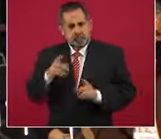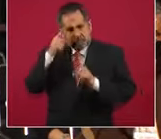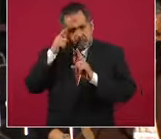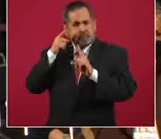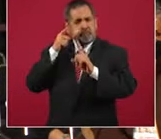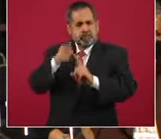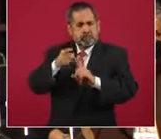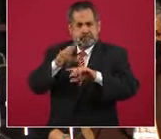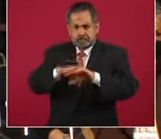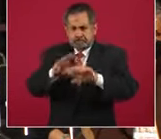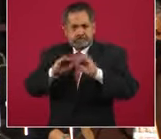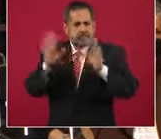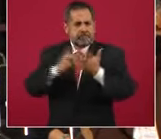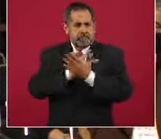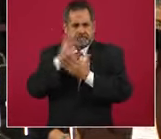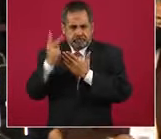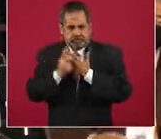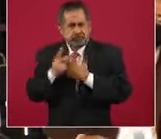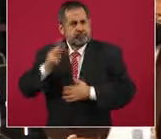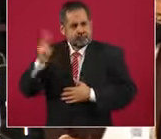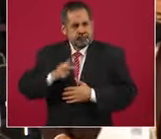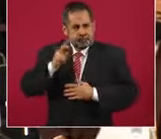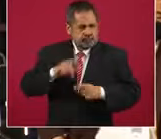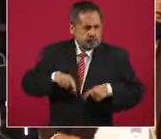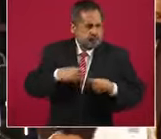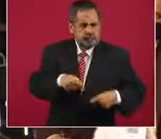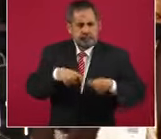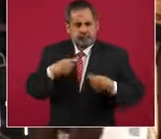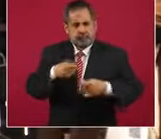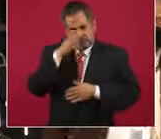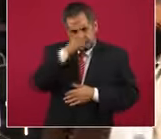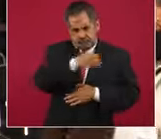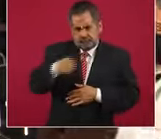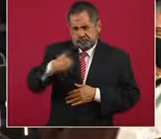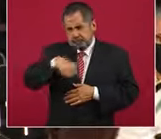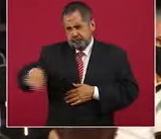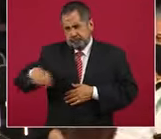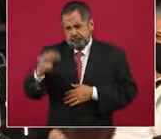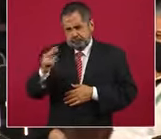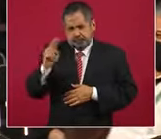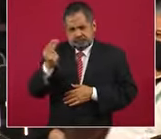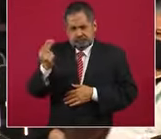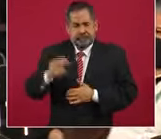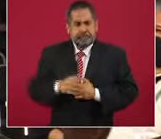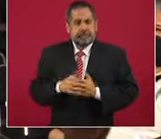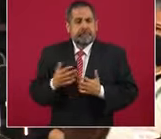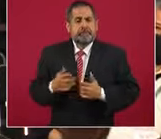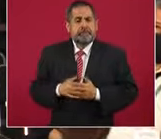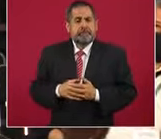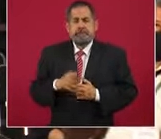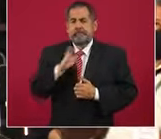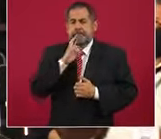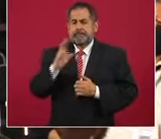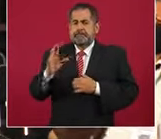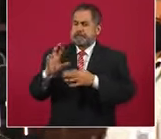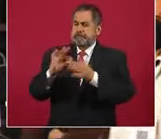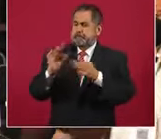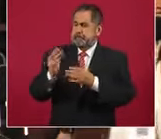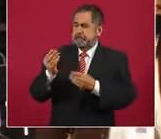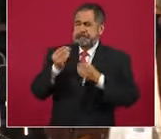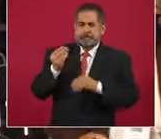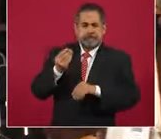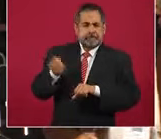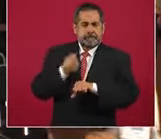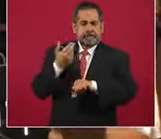que los programas de verdad genuinamente beneficien a quien lo necesita. Pero el reporte que me entregó la Secretaría